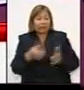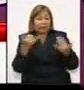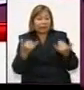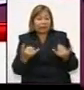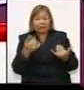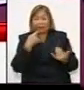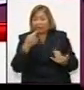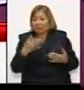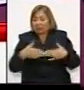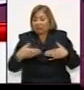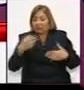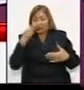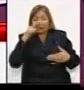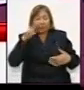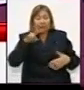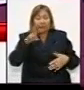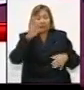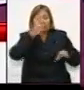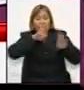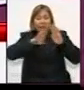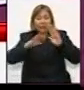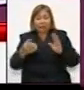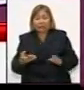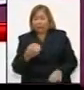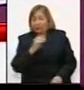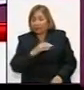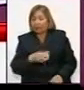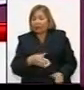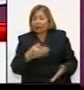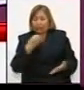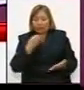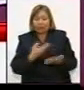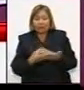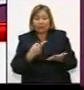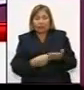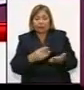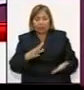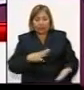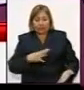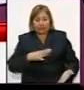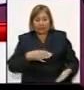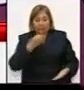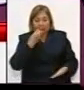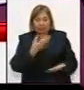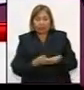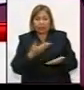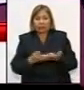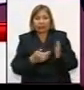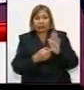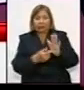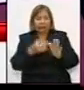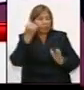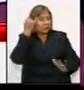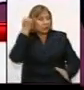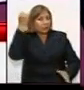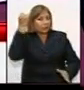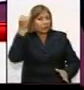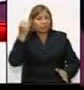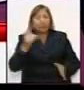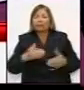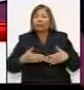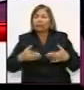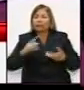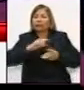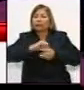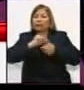la ciudadanía puede observar con preocupación y hasta con rechazo, con un debate alturado y con buena sustentación de las ideas, se puede